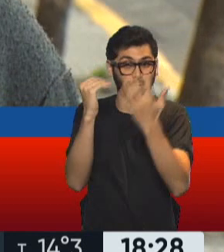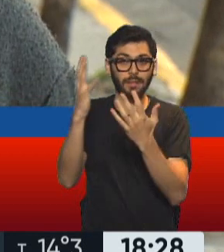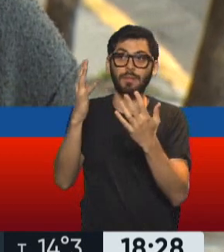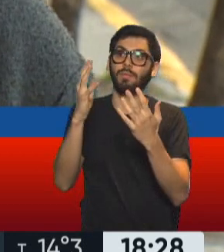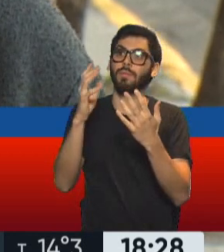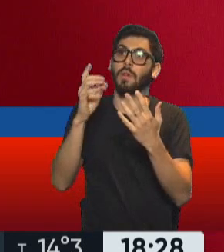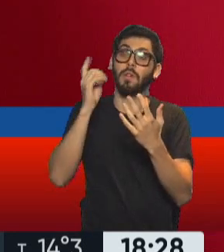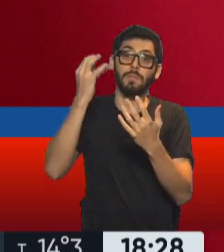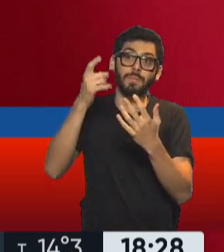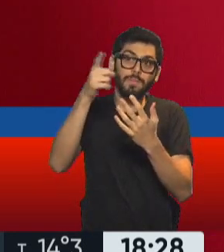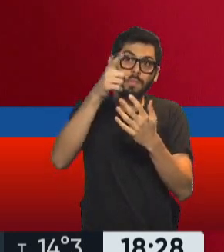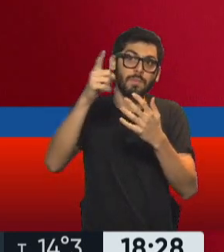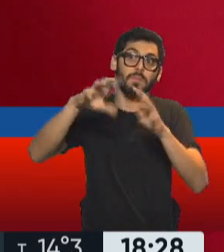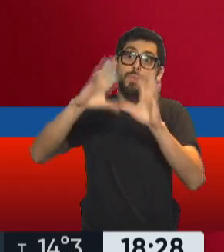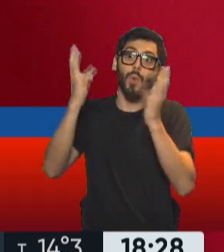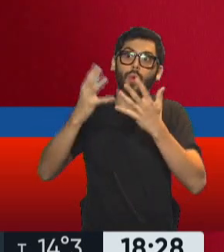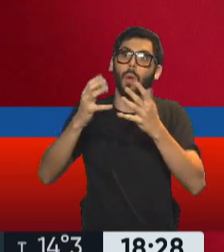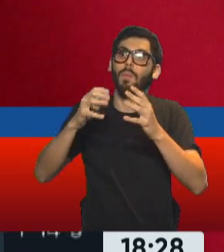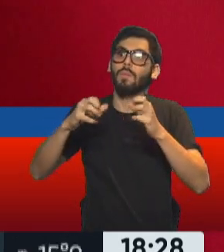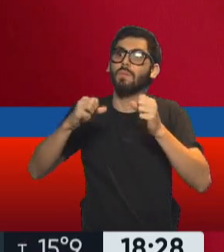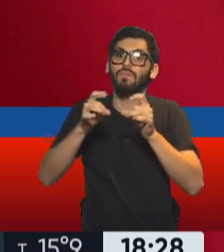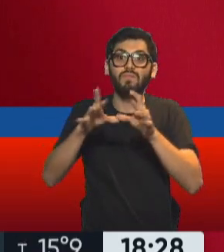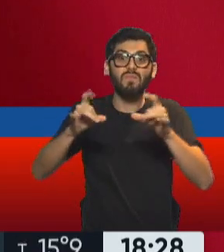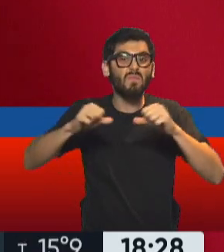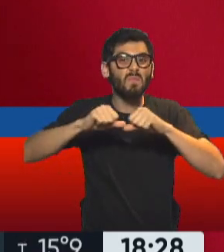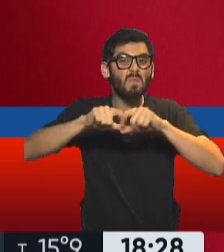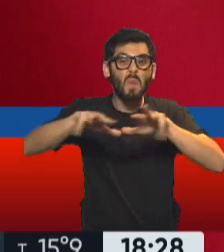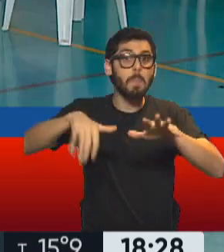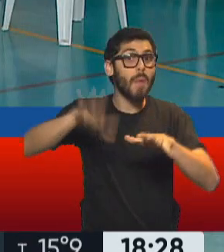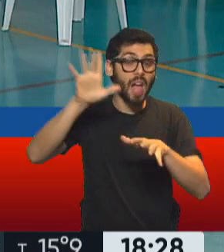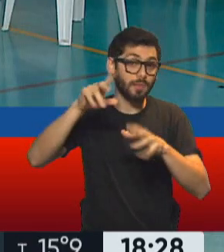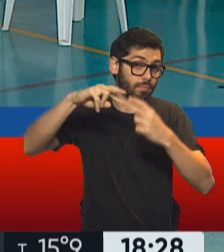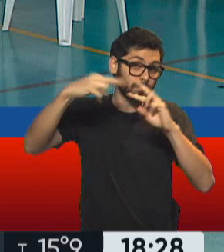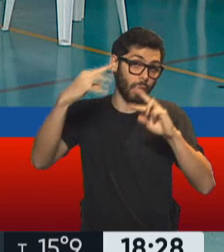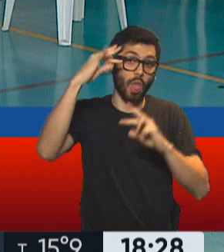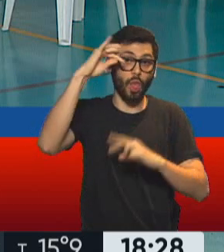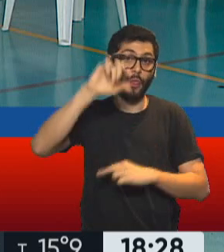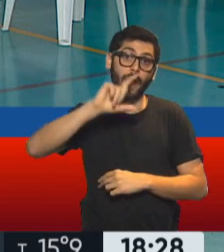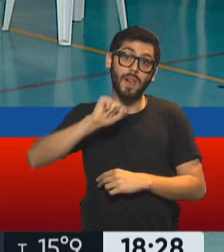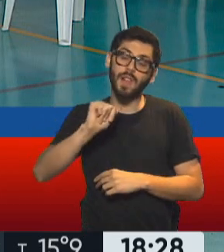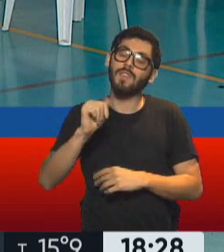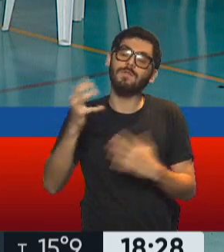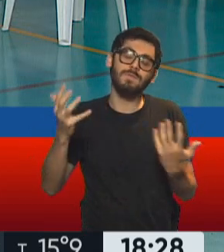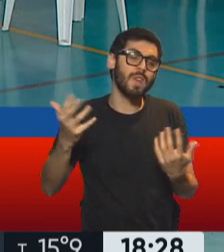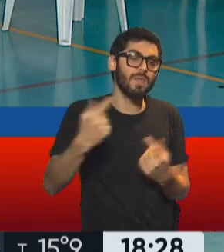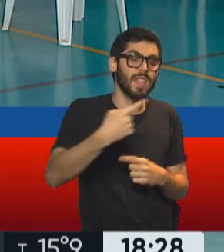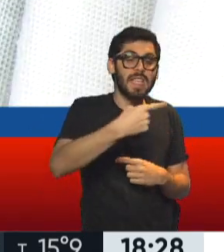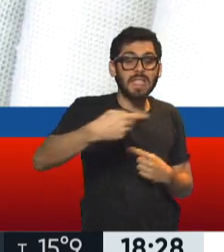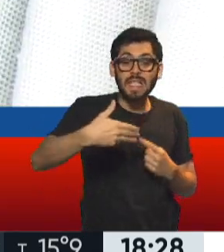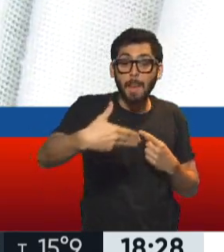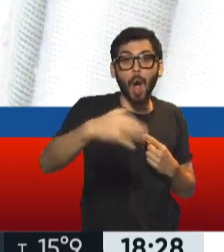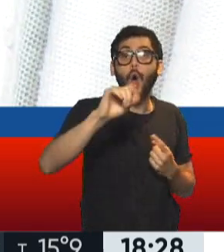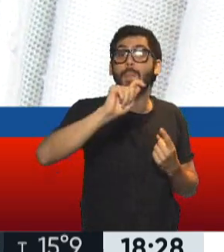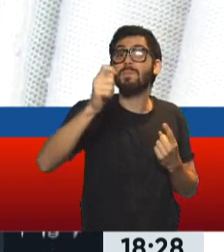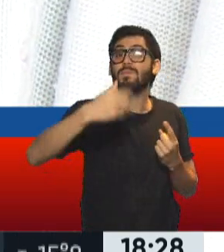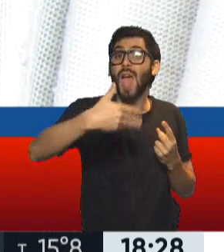variante predominante en el planeta, realmente es muy factible que en semanas o en un par de meses